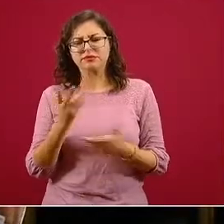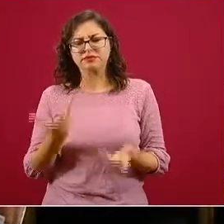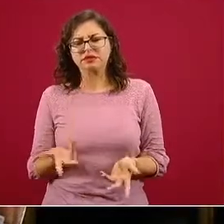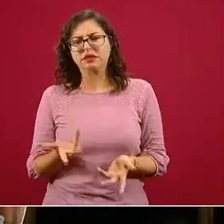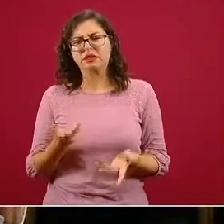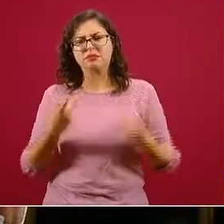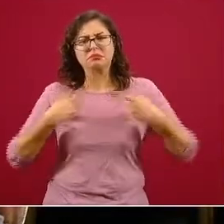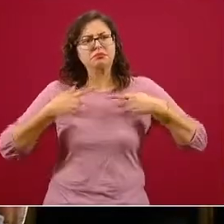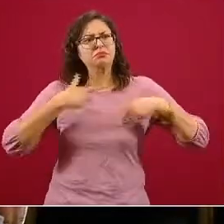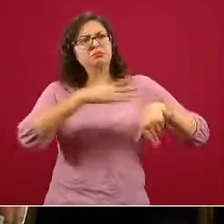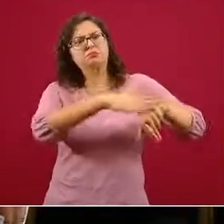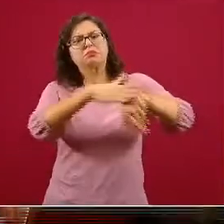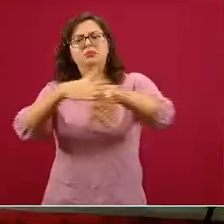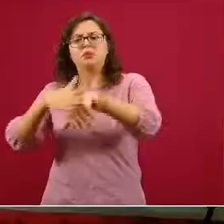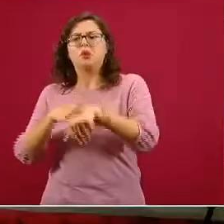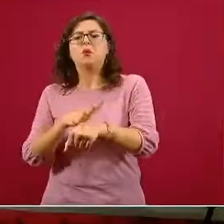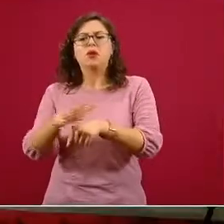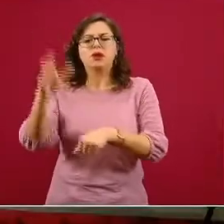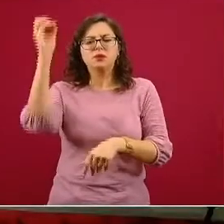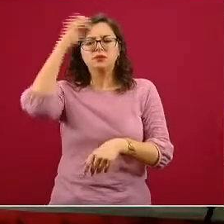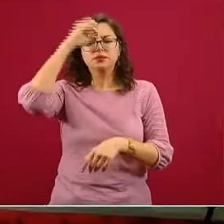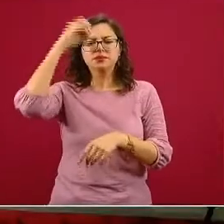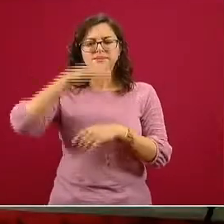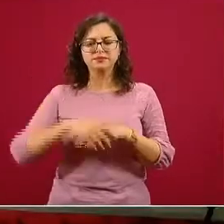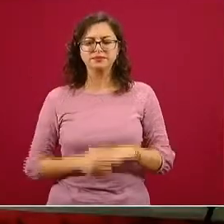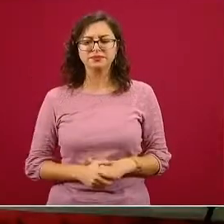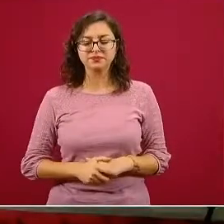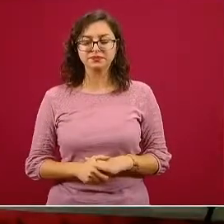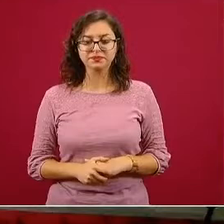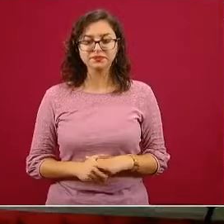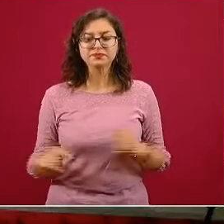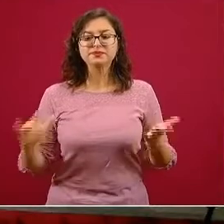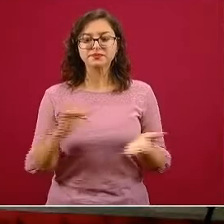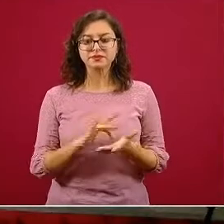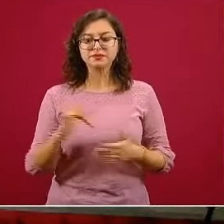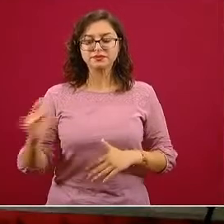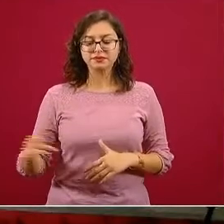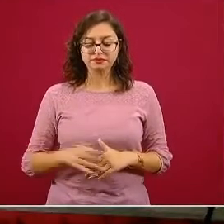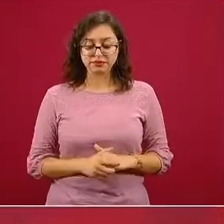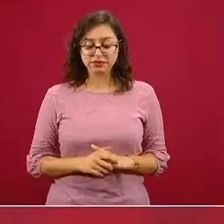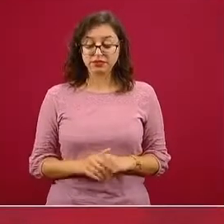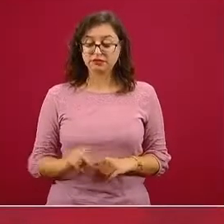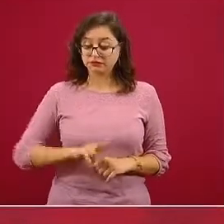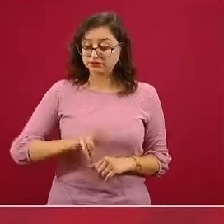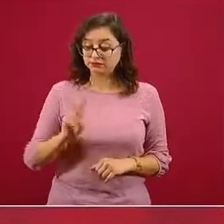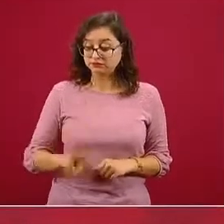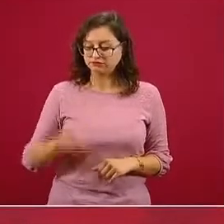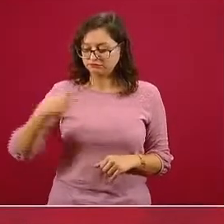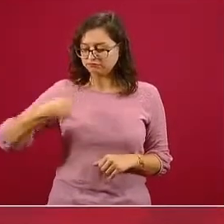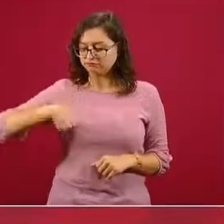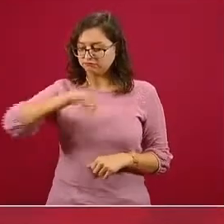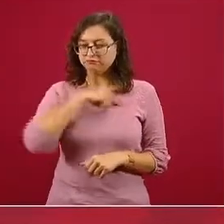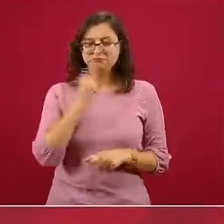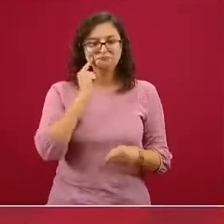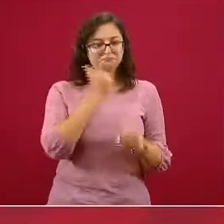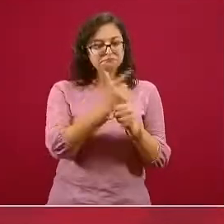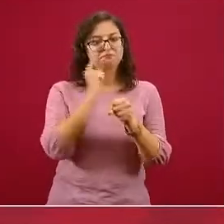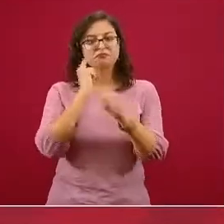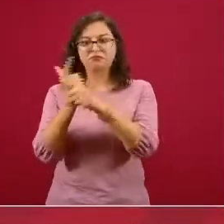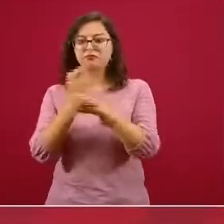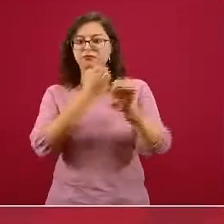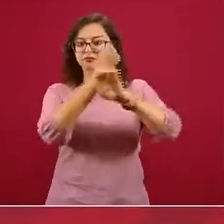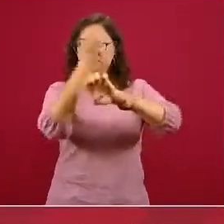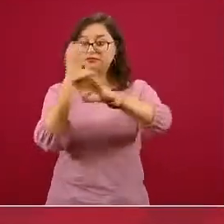y qué le puede decir a los ciudadanos. Gracias por su pregunta. Efectivamente, hemos tomado conocimiento que en algunas entidades